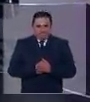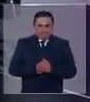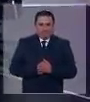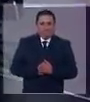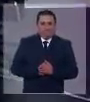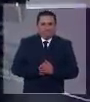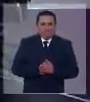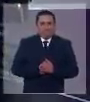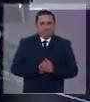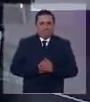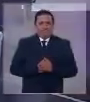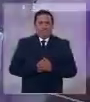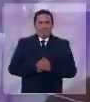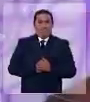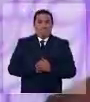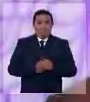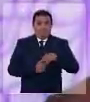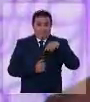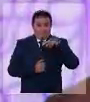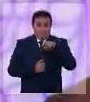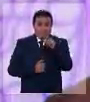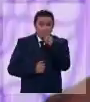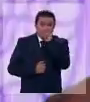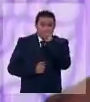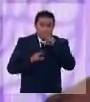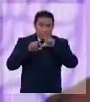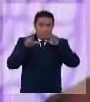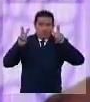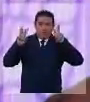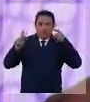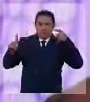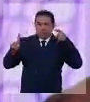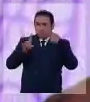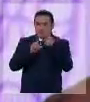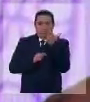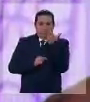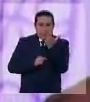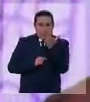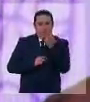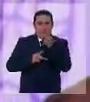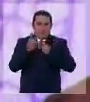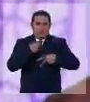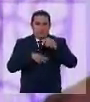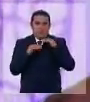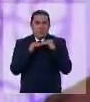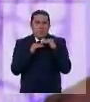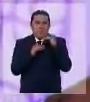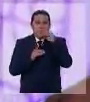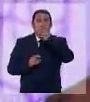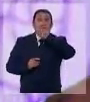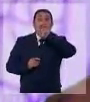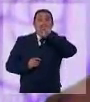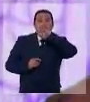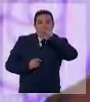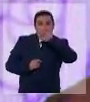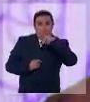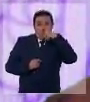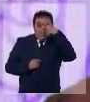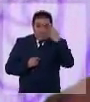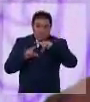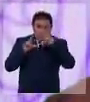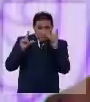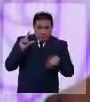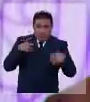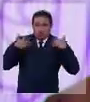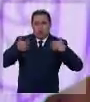El tema de este segmento es entonces crecimiento económico. Tal vez el tema más importante para la mayoría de los mexicanos, por lo menos el que